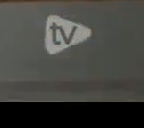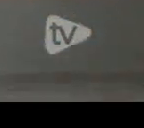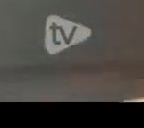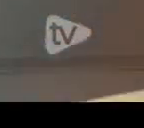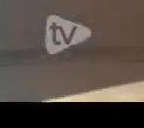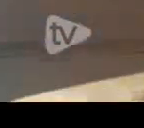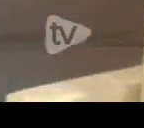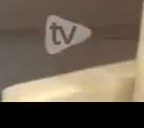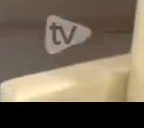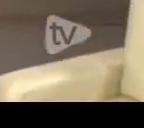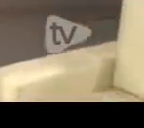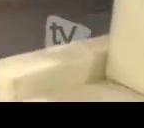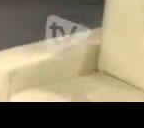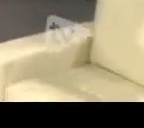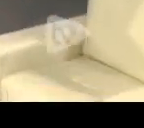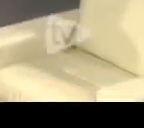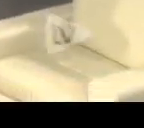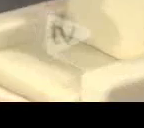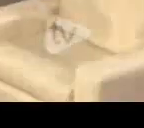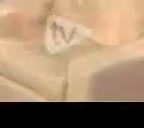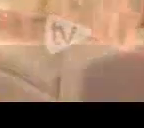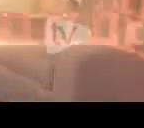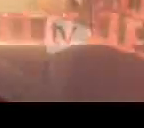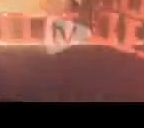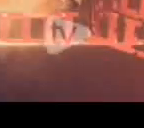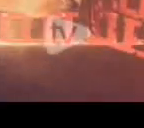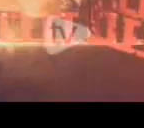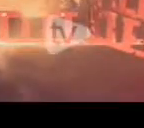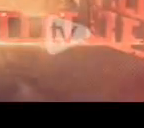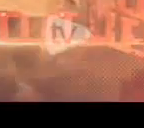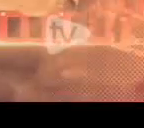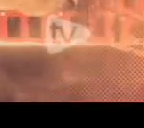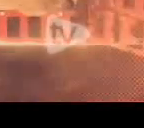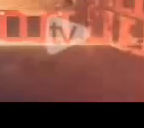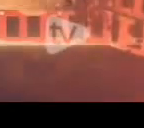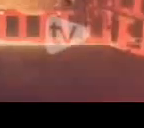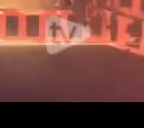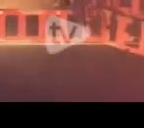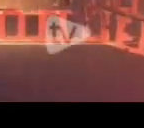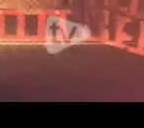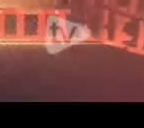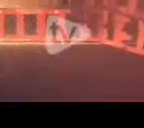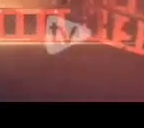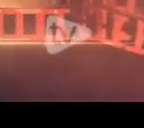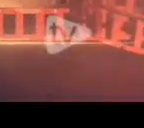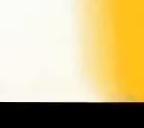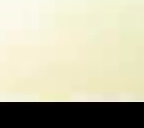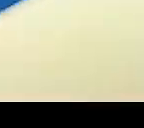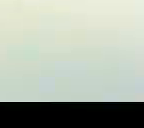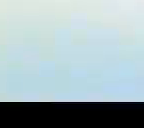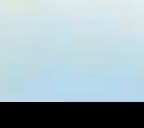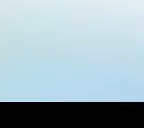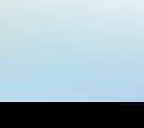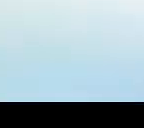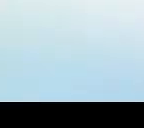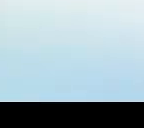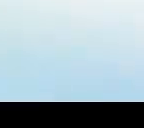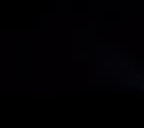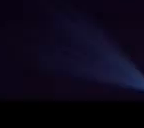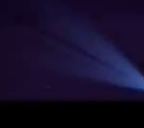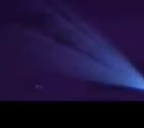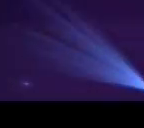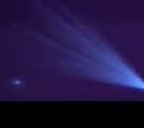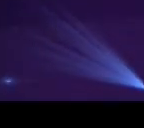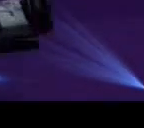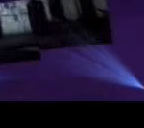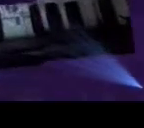Periodismo, aquí en Derechos Reservados. Estreno, domingo 19 de agosto, 9 p.m. por Ecuador TV.